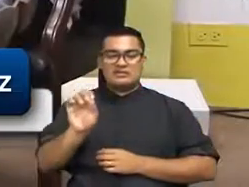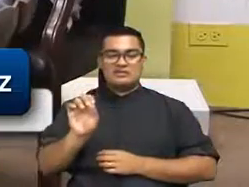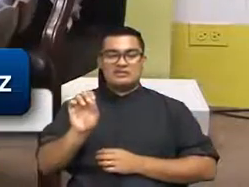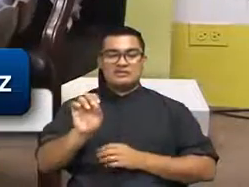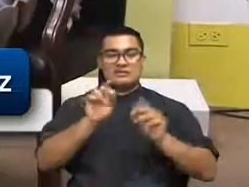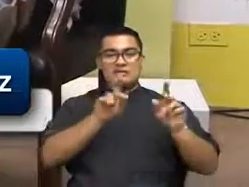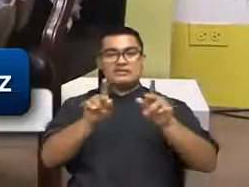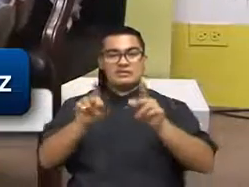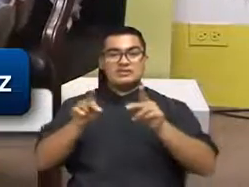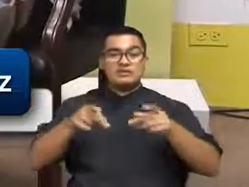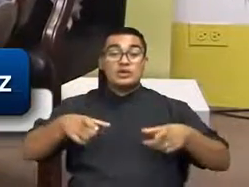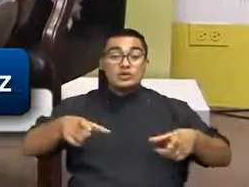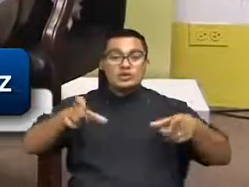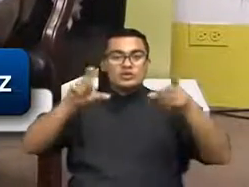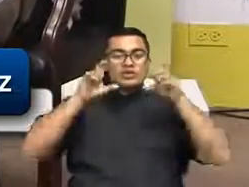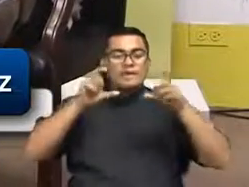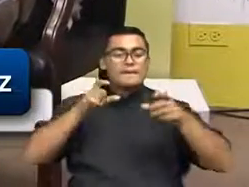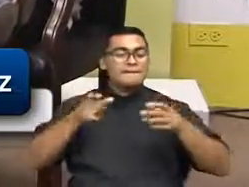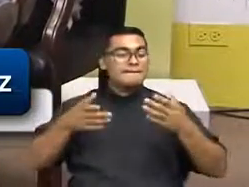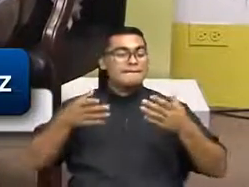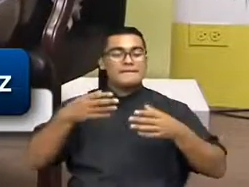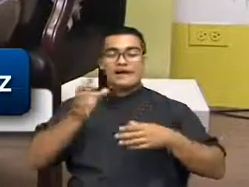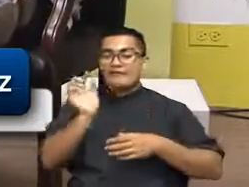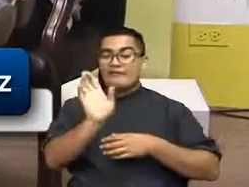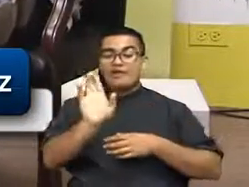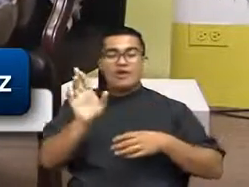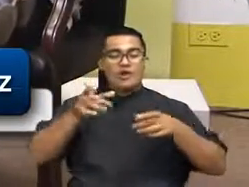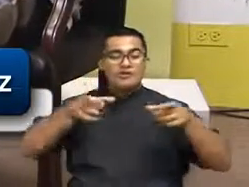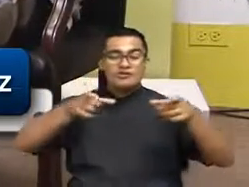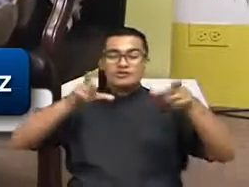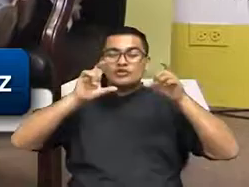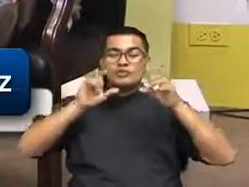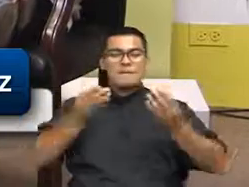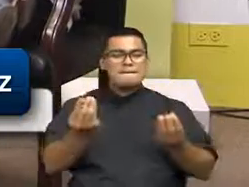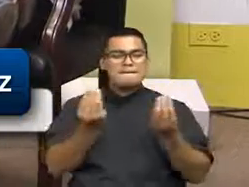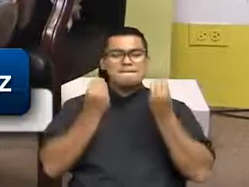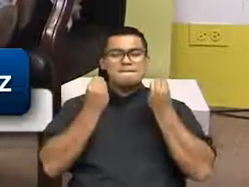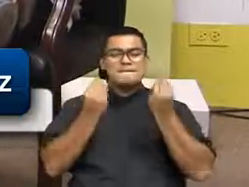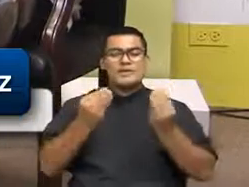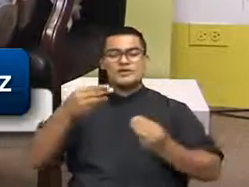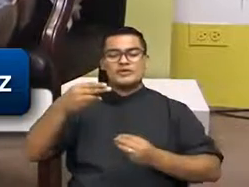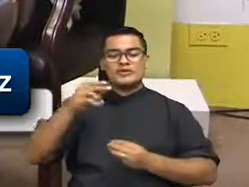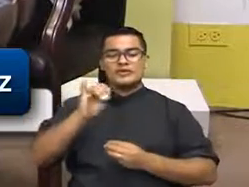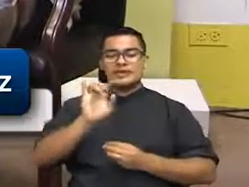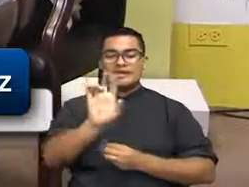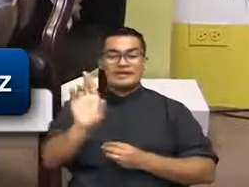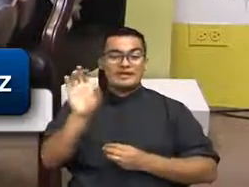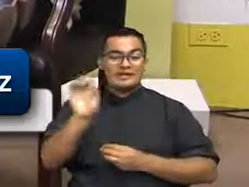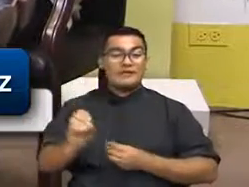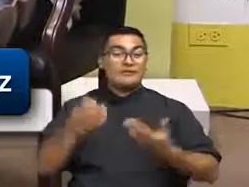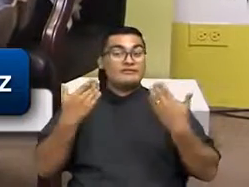nicaragüenses comemos bastante frijoles, pues. Los frijoles son alimentos que están